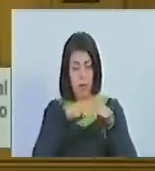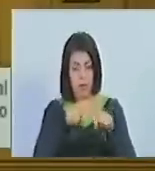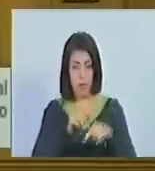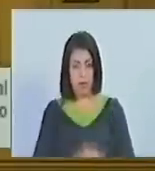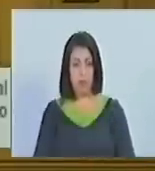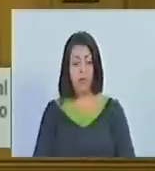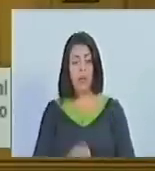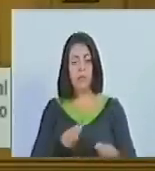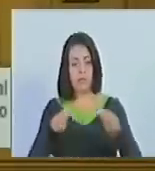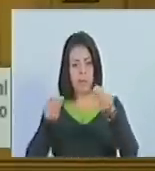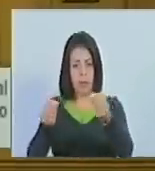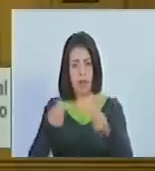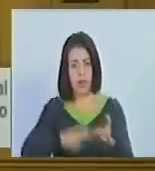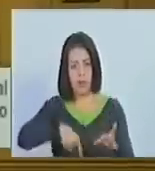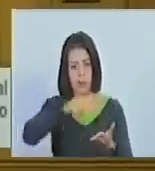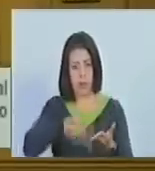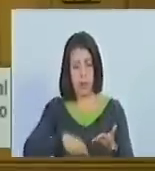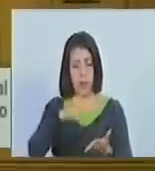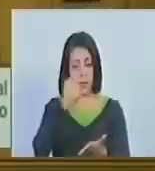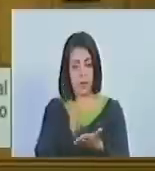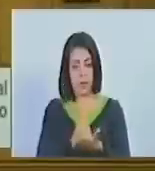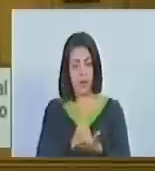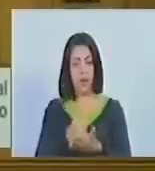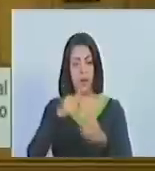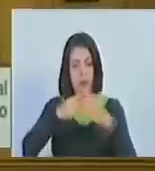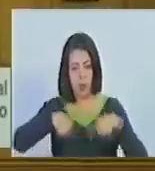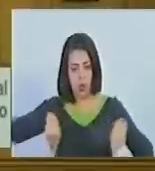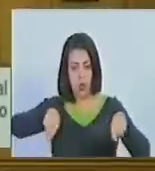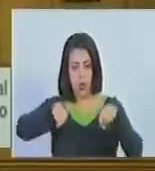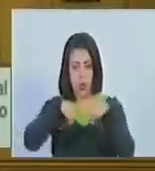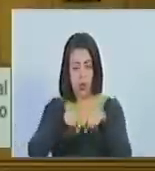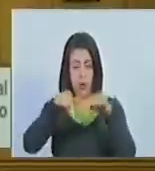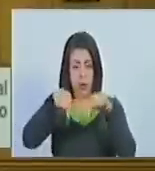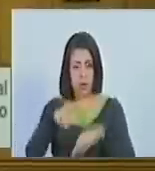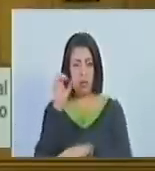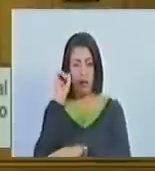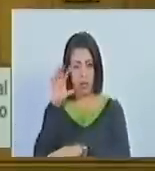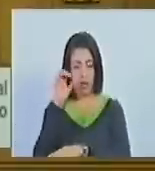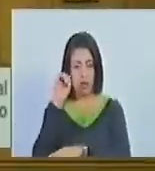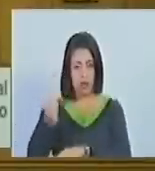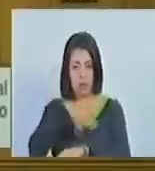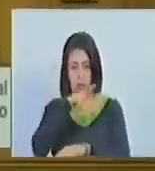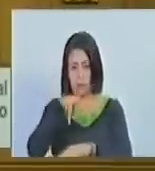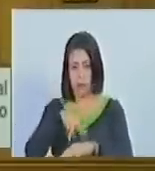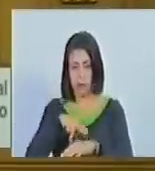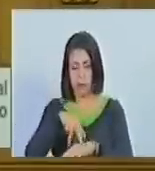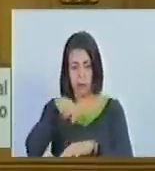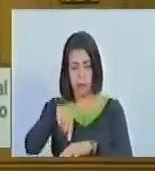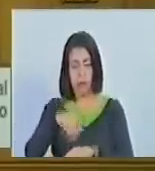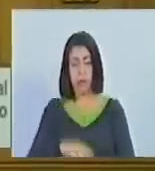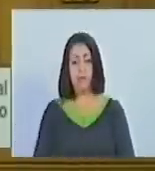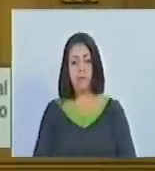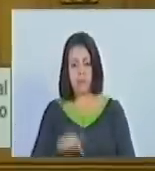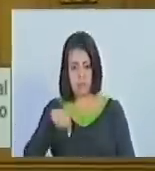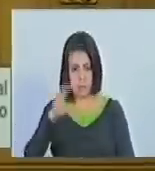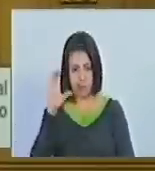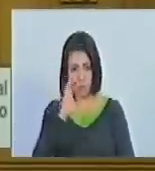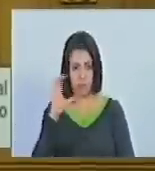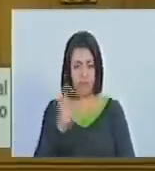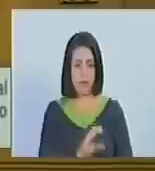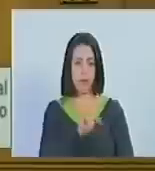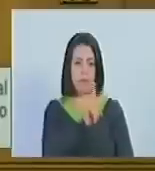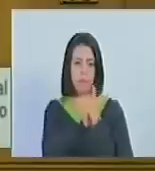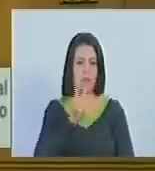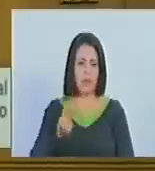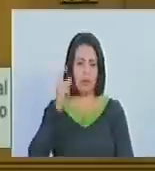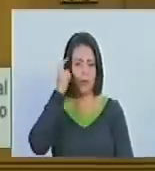dado, firmado y sellado en el Palacio Federal Legislativo sede de la Asamblea Nacional en Caracas a